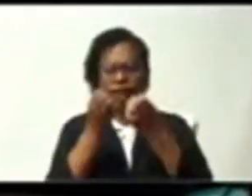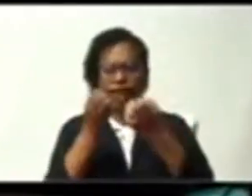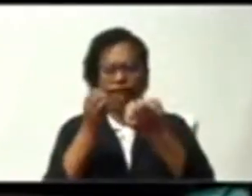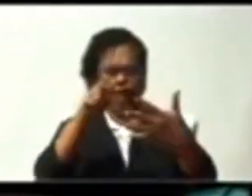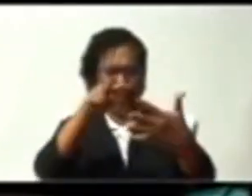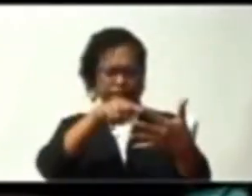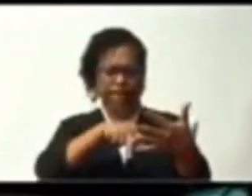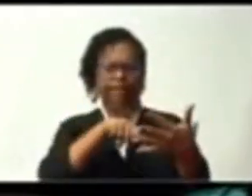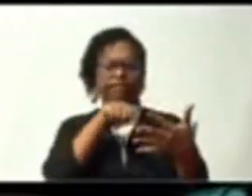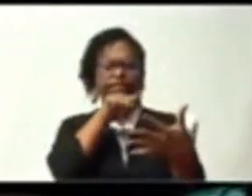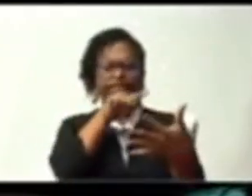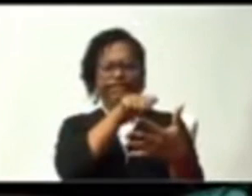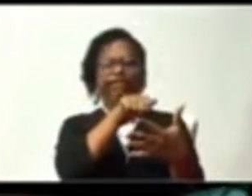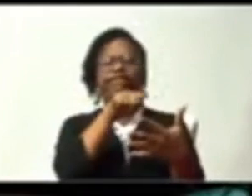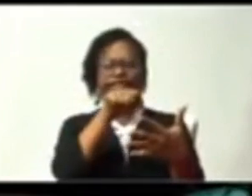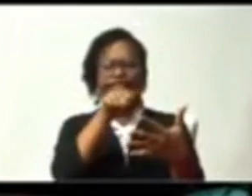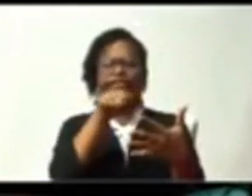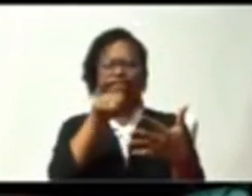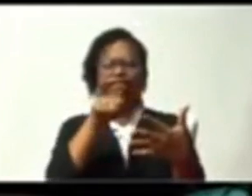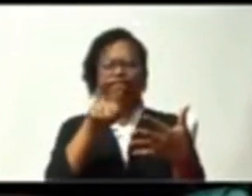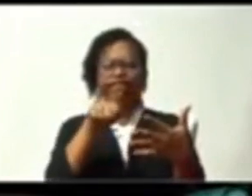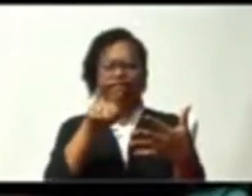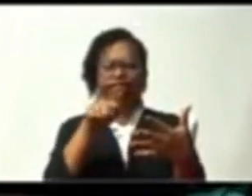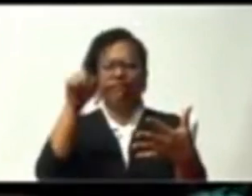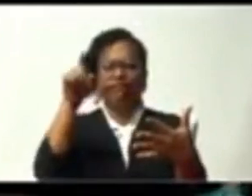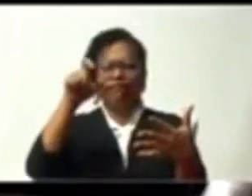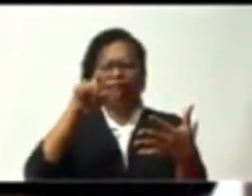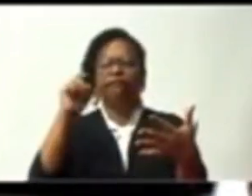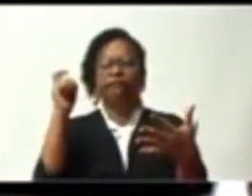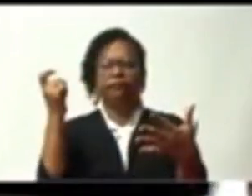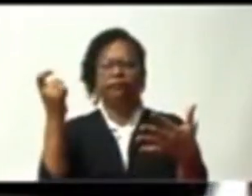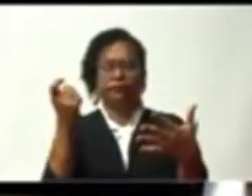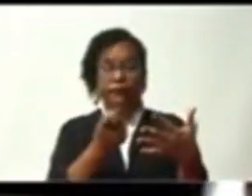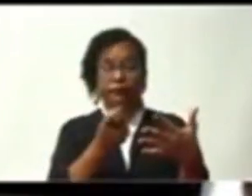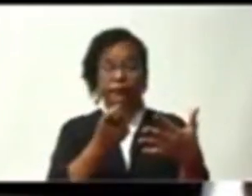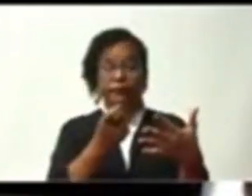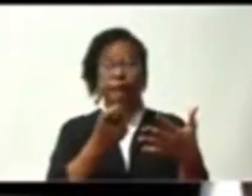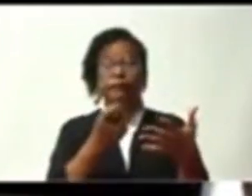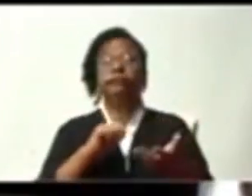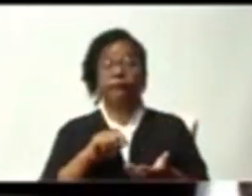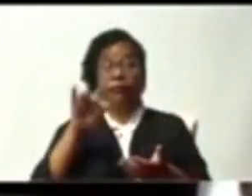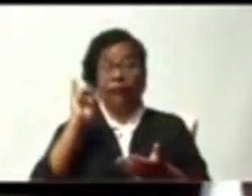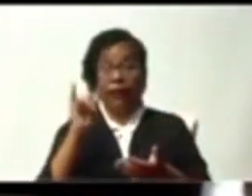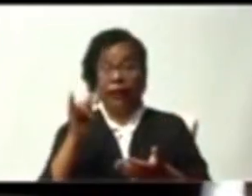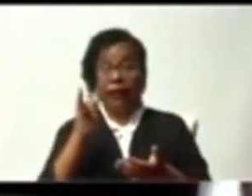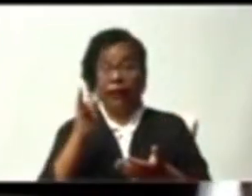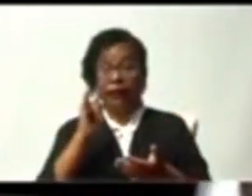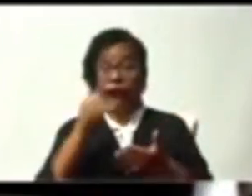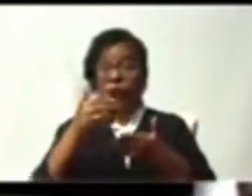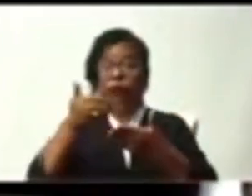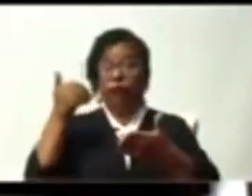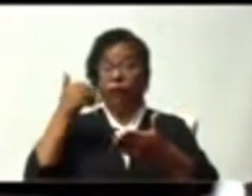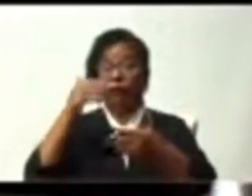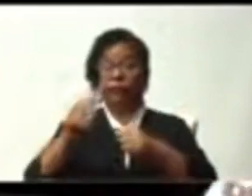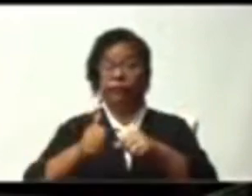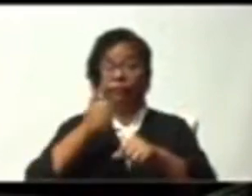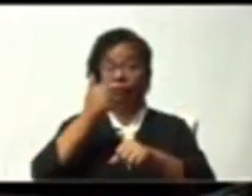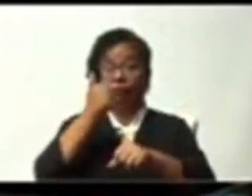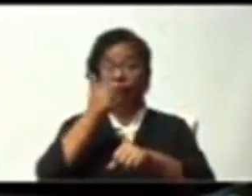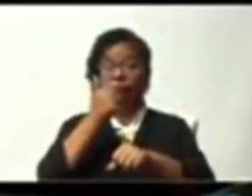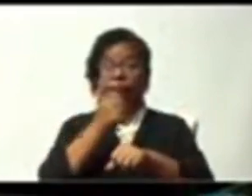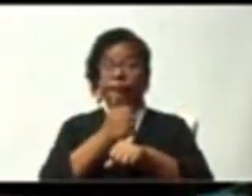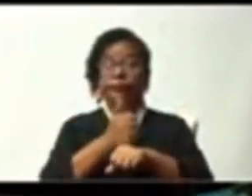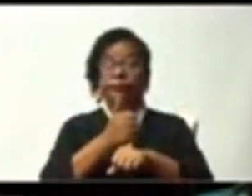inicio creó muchos niveles de conflicto entre todas las líneas aéreas y que al final, viendo